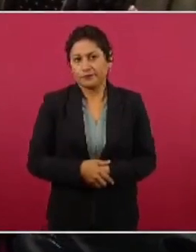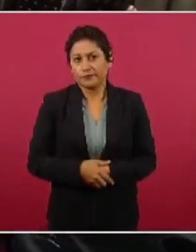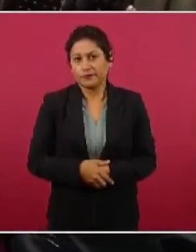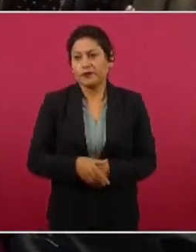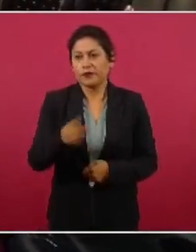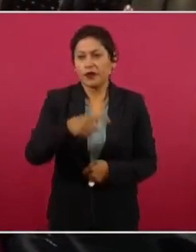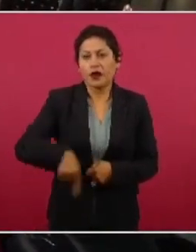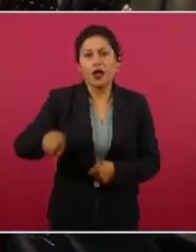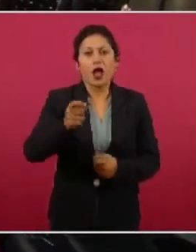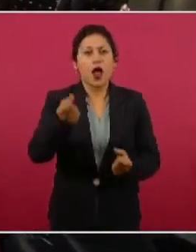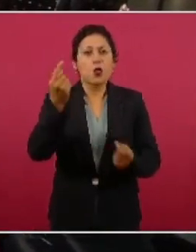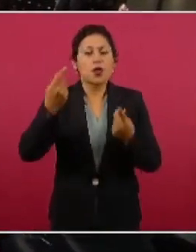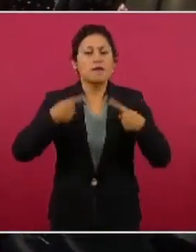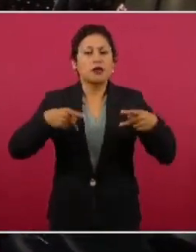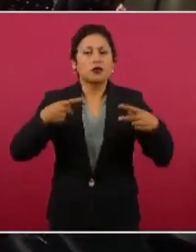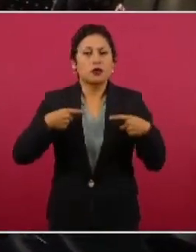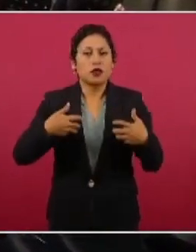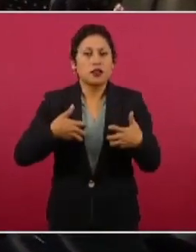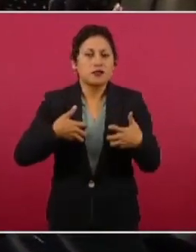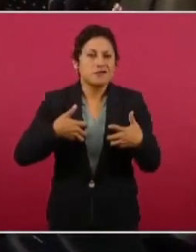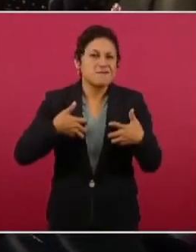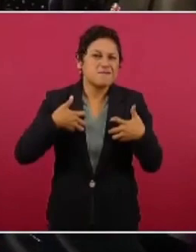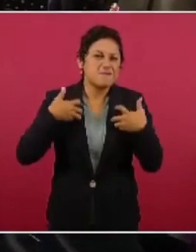tanto coraje?